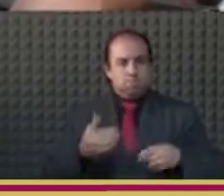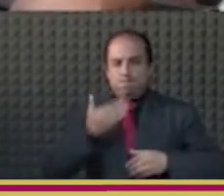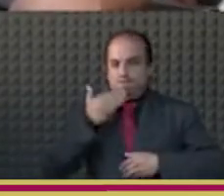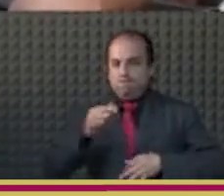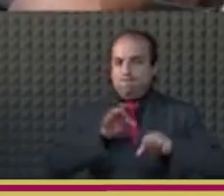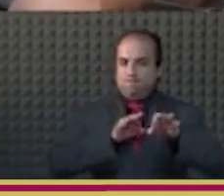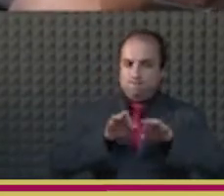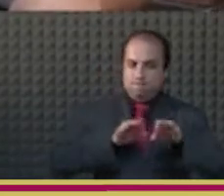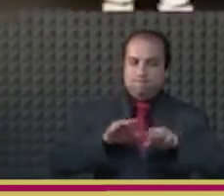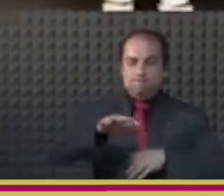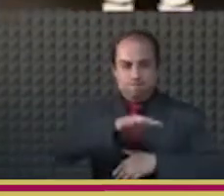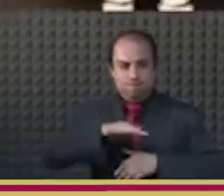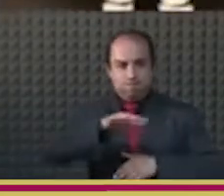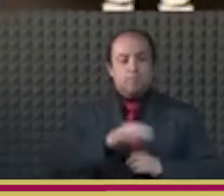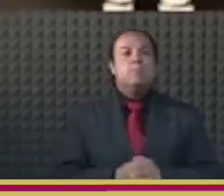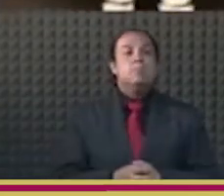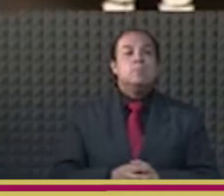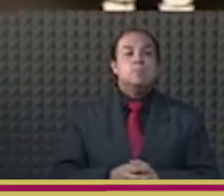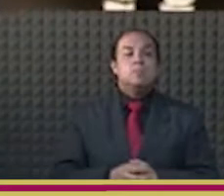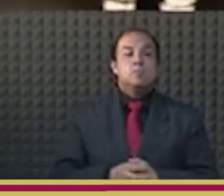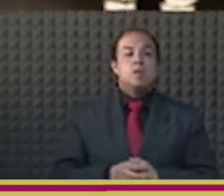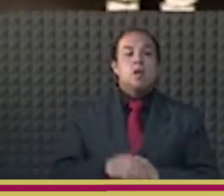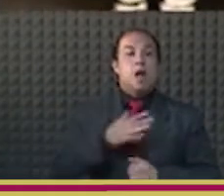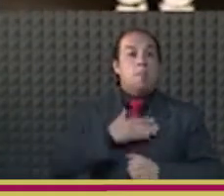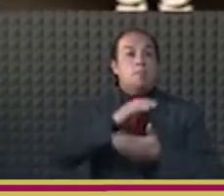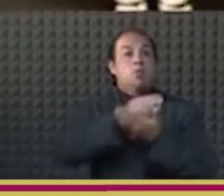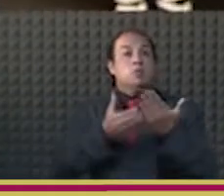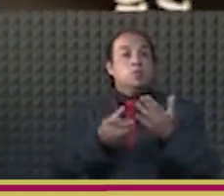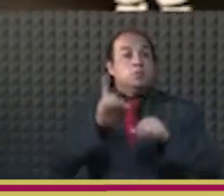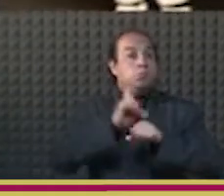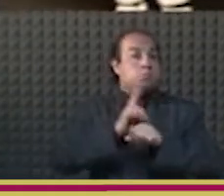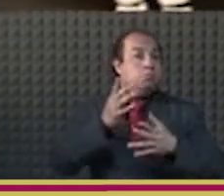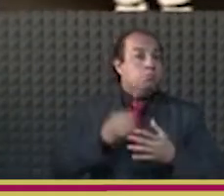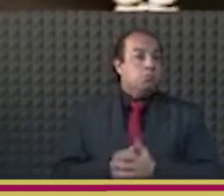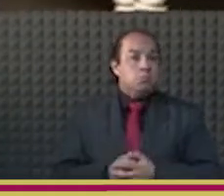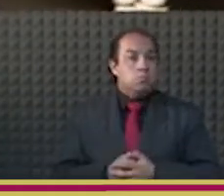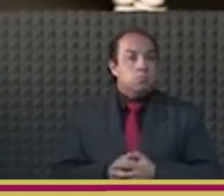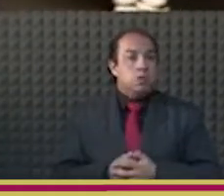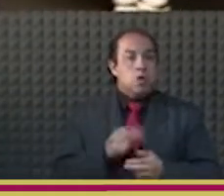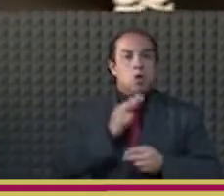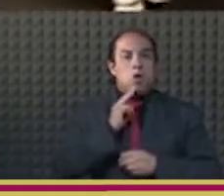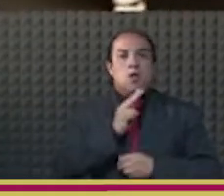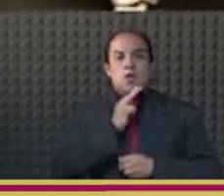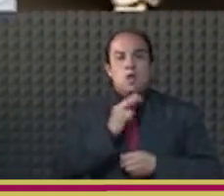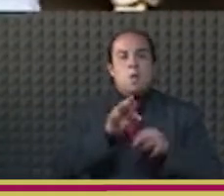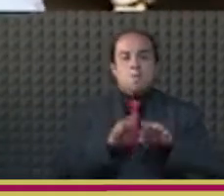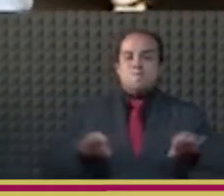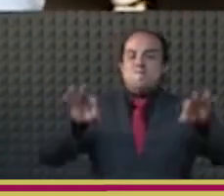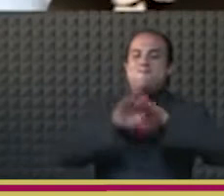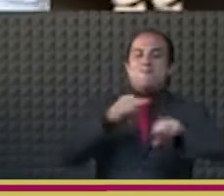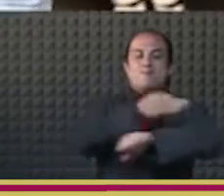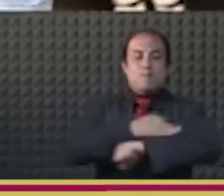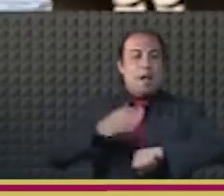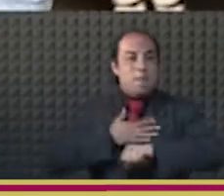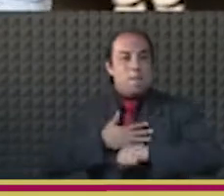bien en este centro de trabajo. El día que finalmente me contrataron, pues fue una noticia grande para mi familia. Dije, miren,